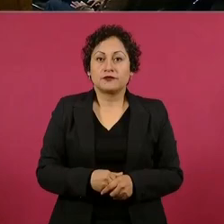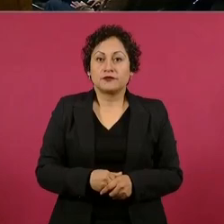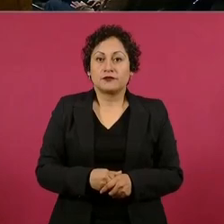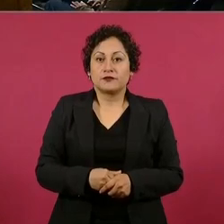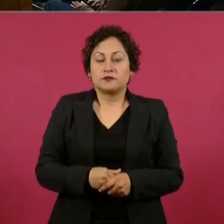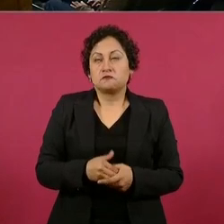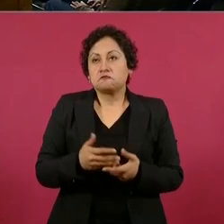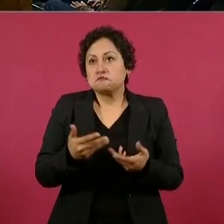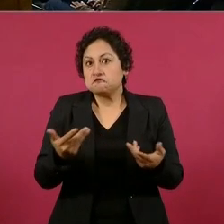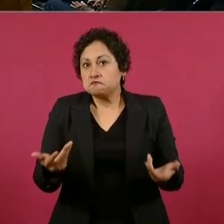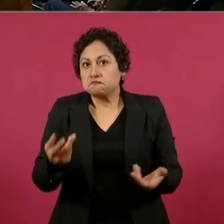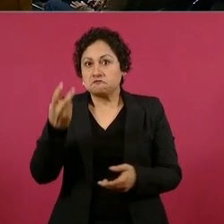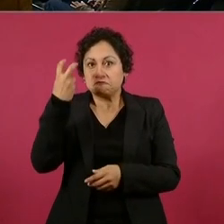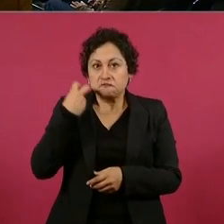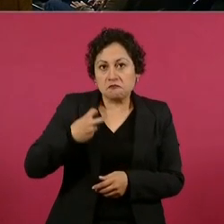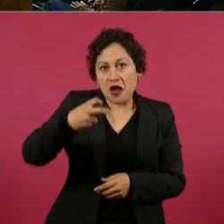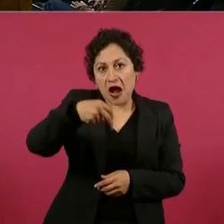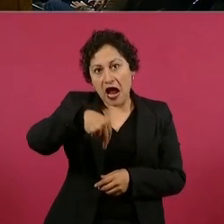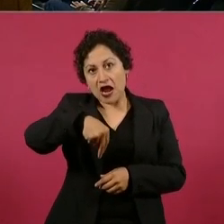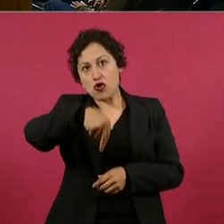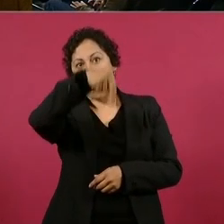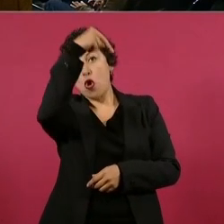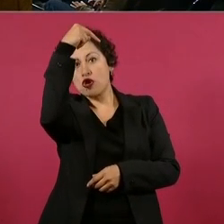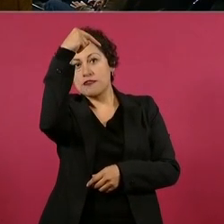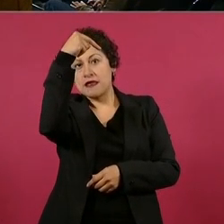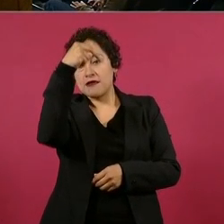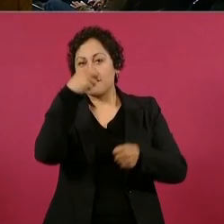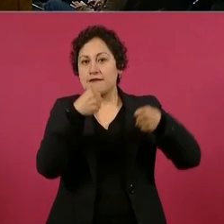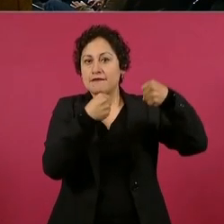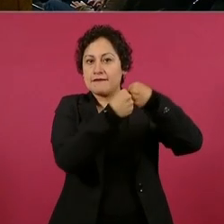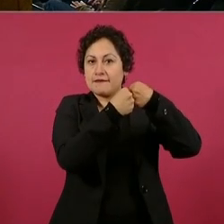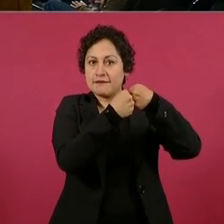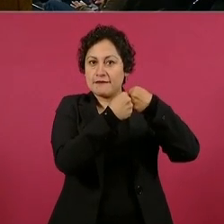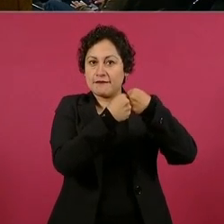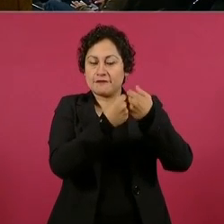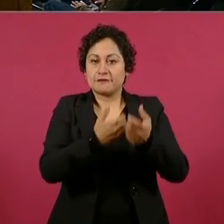ir al norte, a la frontera,